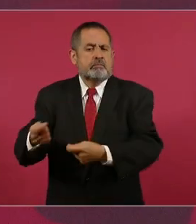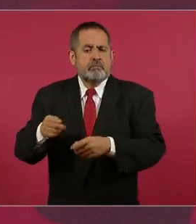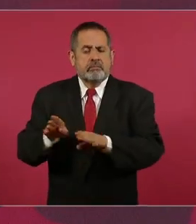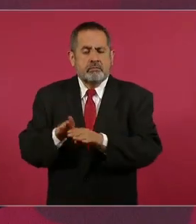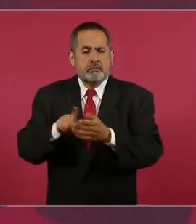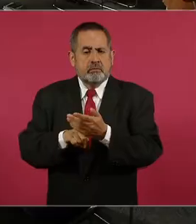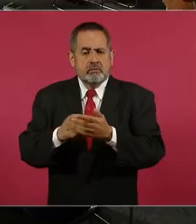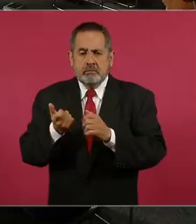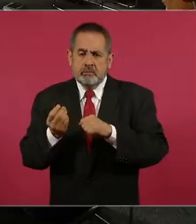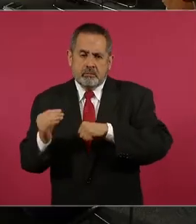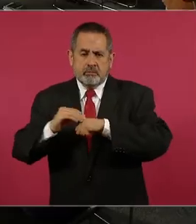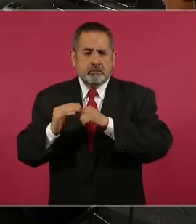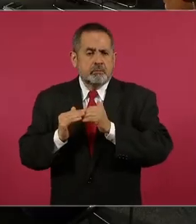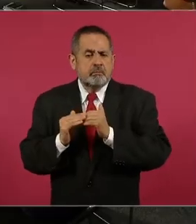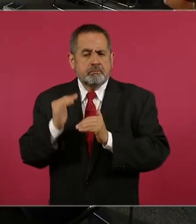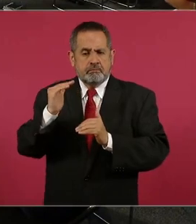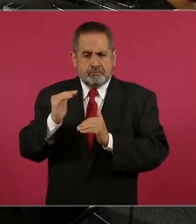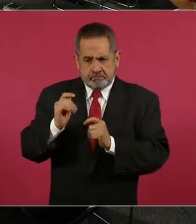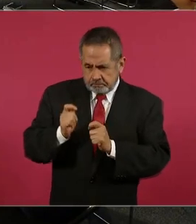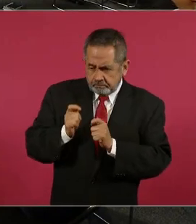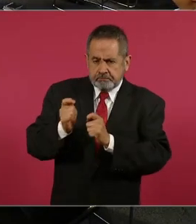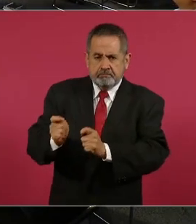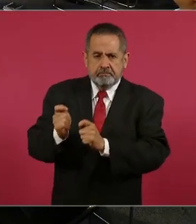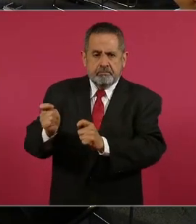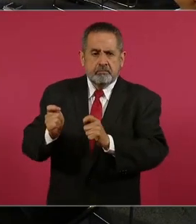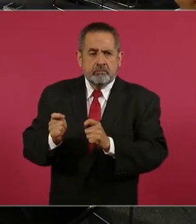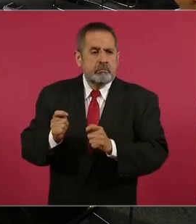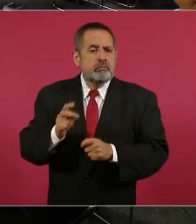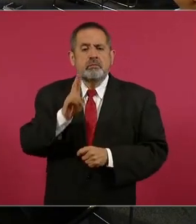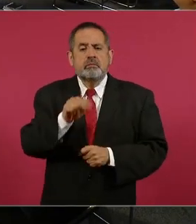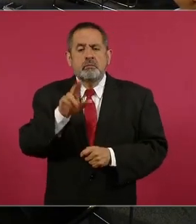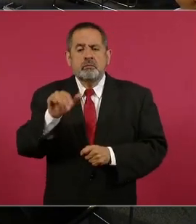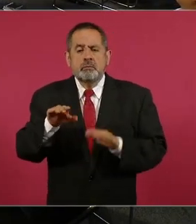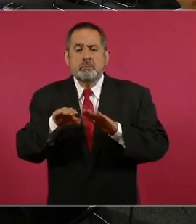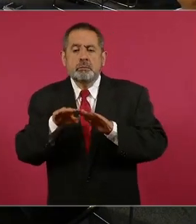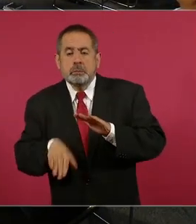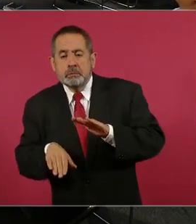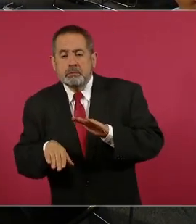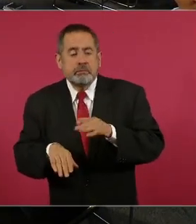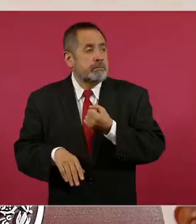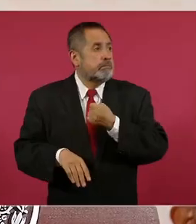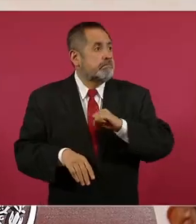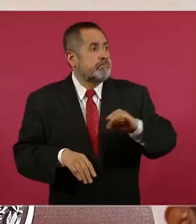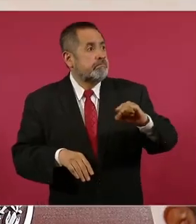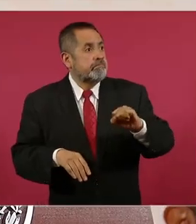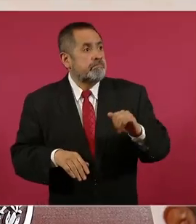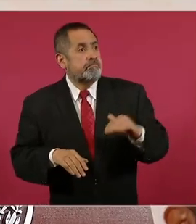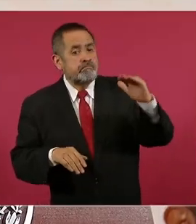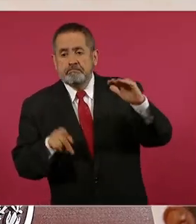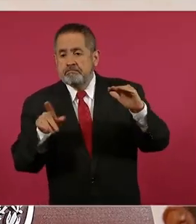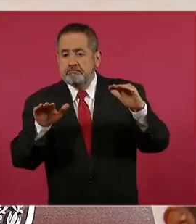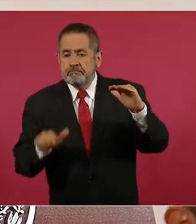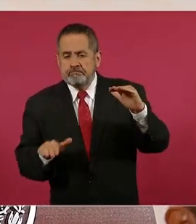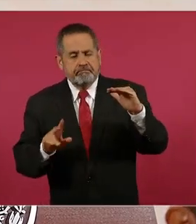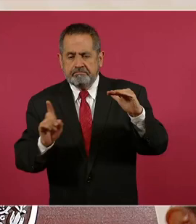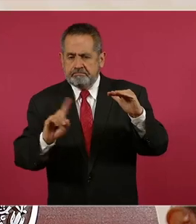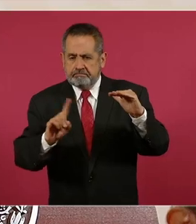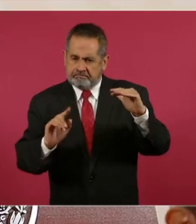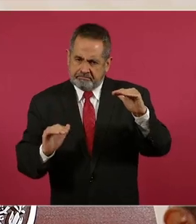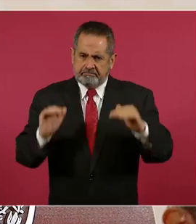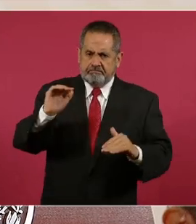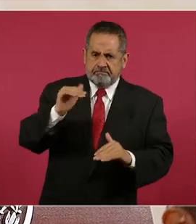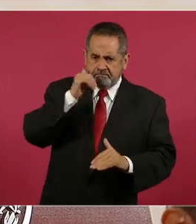un aumento. O sea, nunca se han quedado por abajo de la inflación las